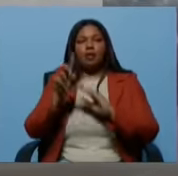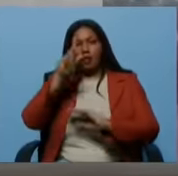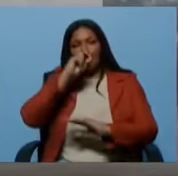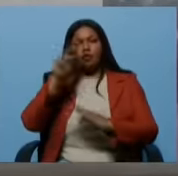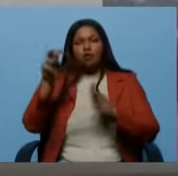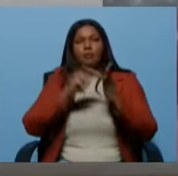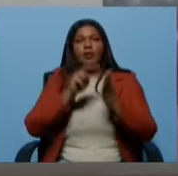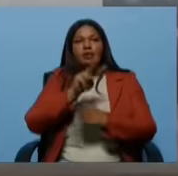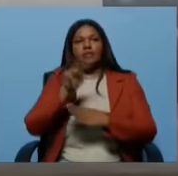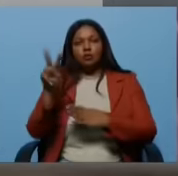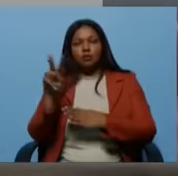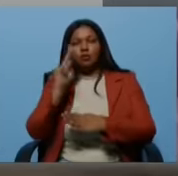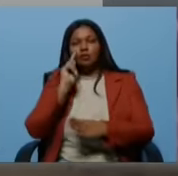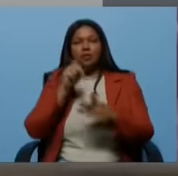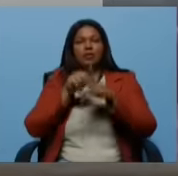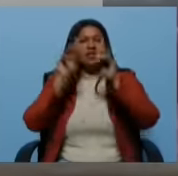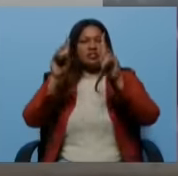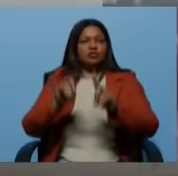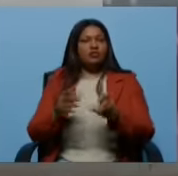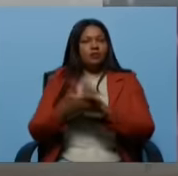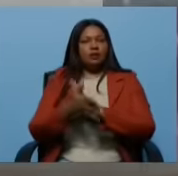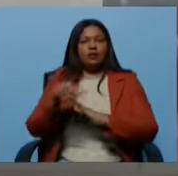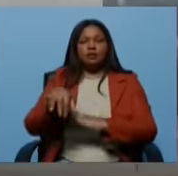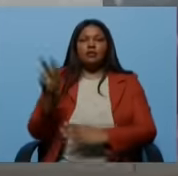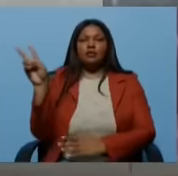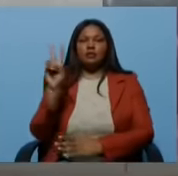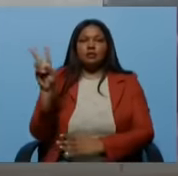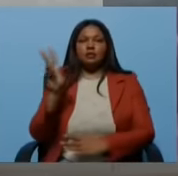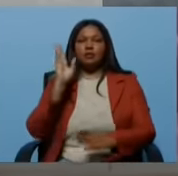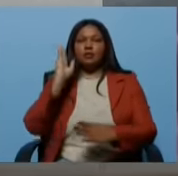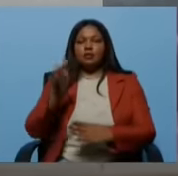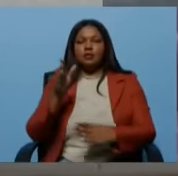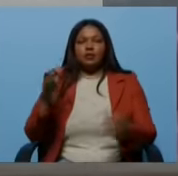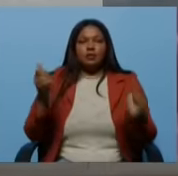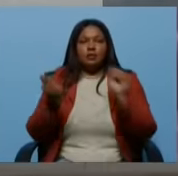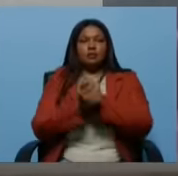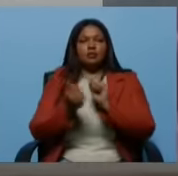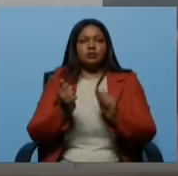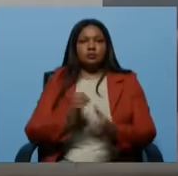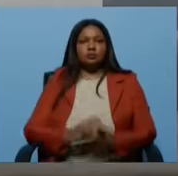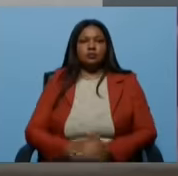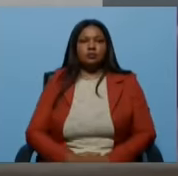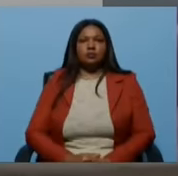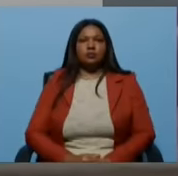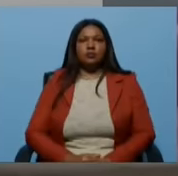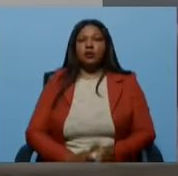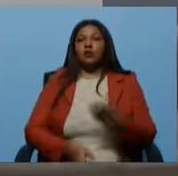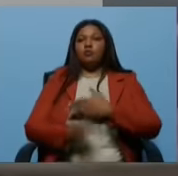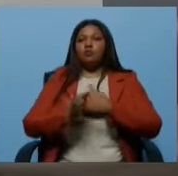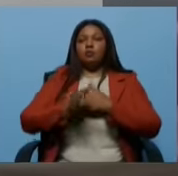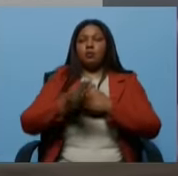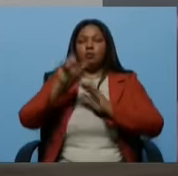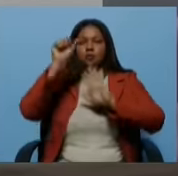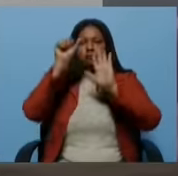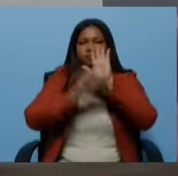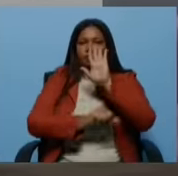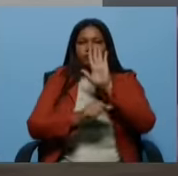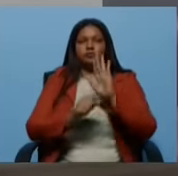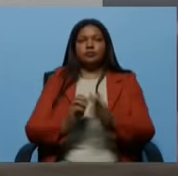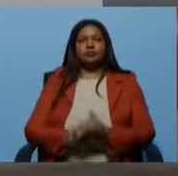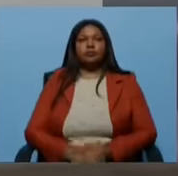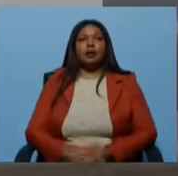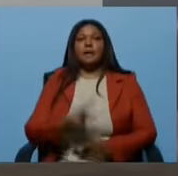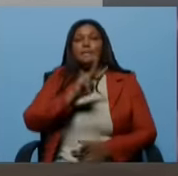por lo que se toma la decisión por parte del Estado venezolano de dictar orden de aprehensión. Seguimos haciendo este recuento. El